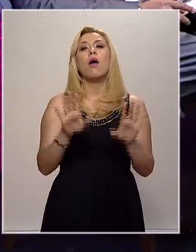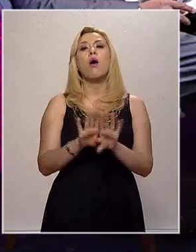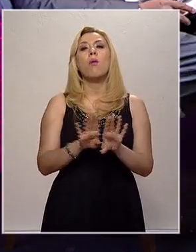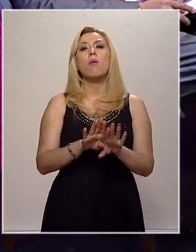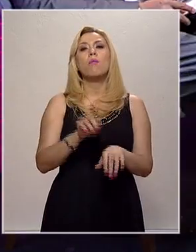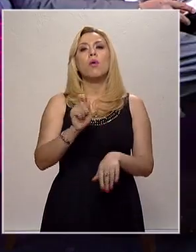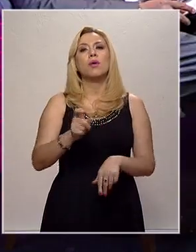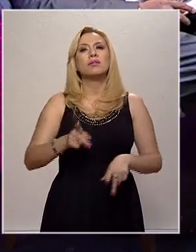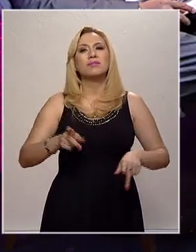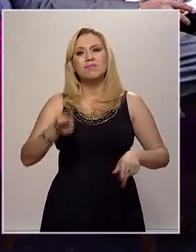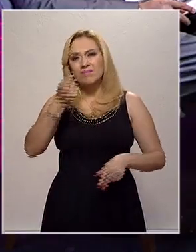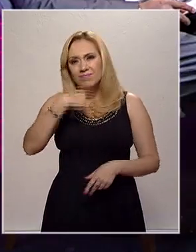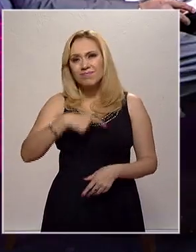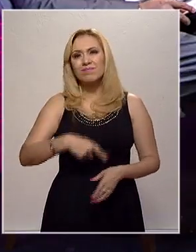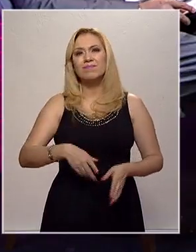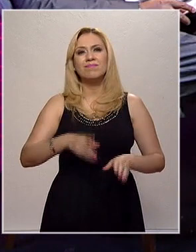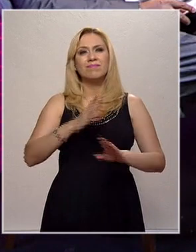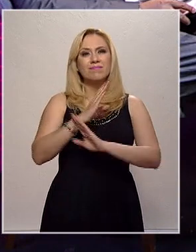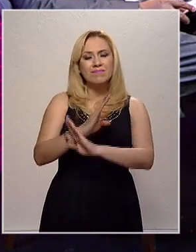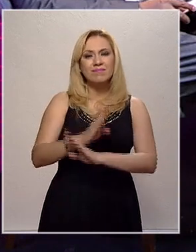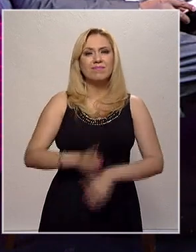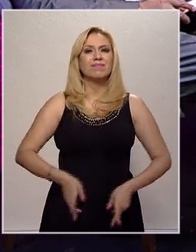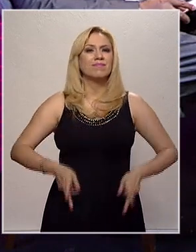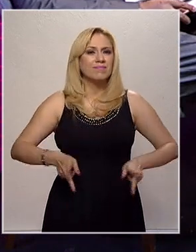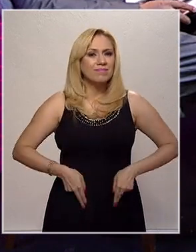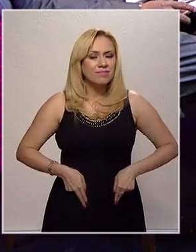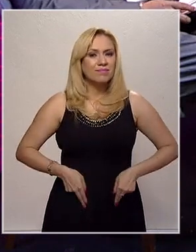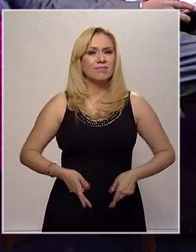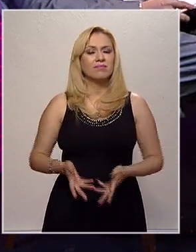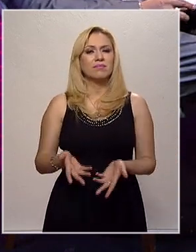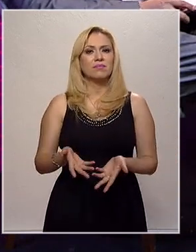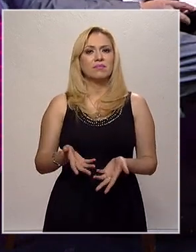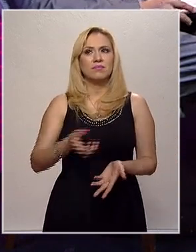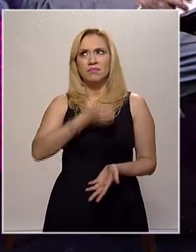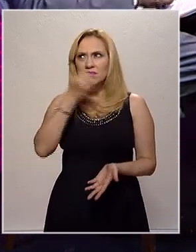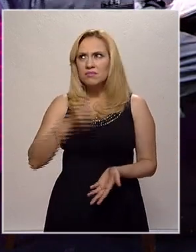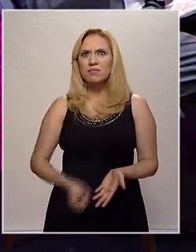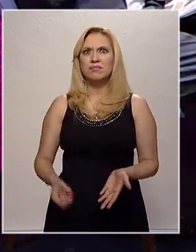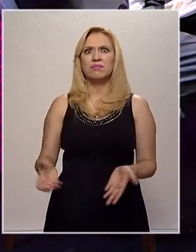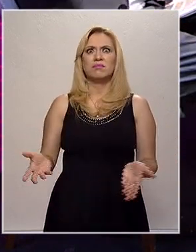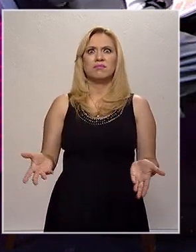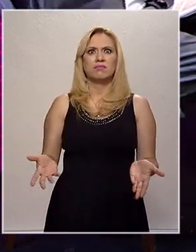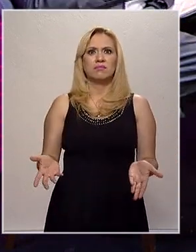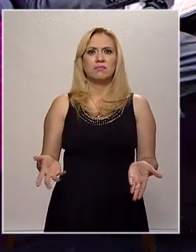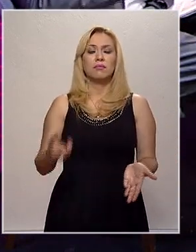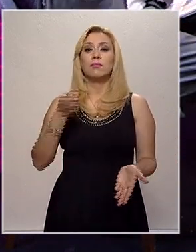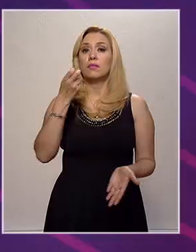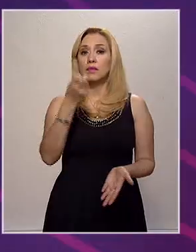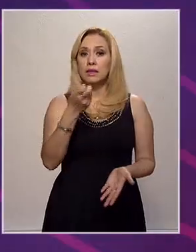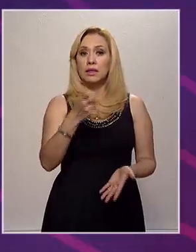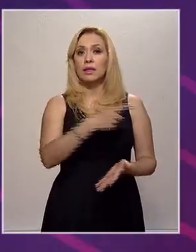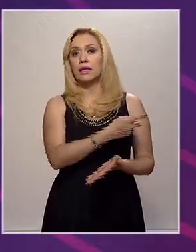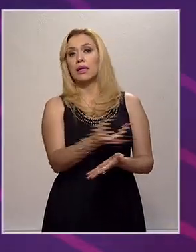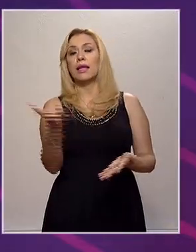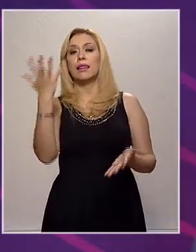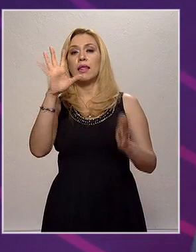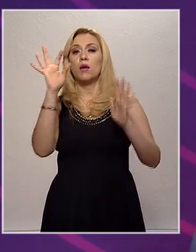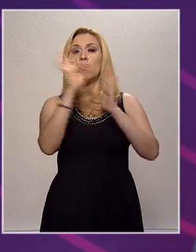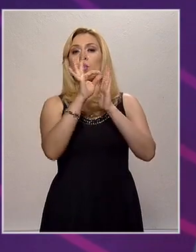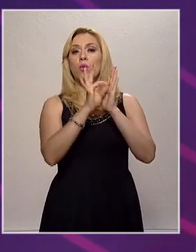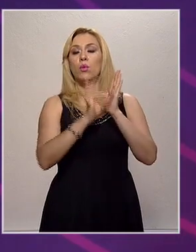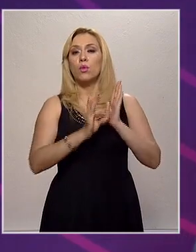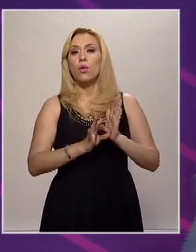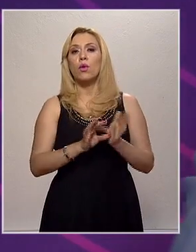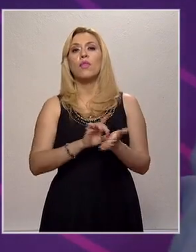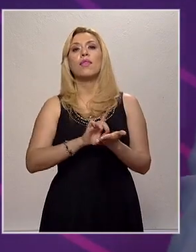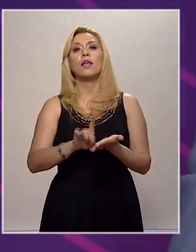métodos anticonceptivos o la esterilización forzada. Esos serían en principio los 10 contenidos normativos del